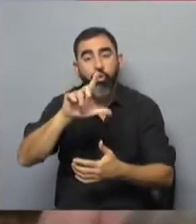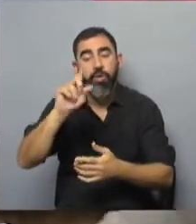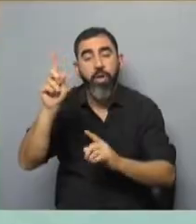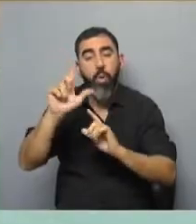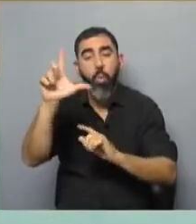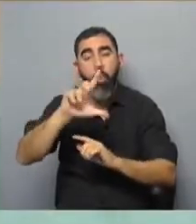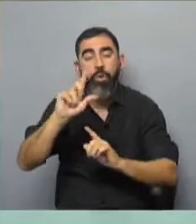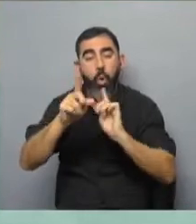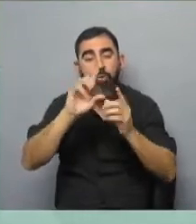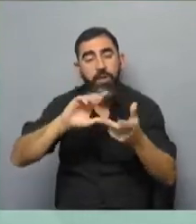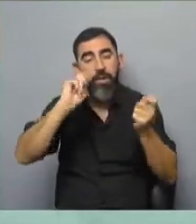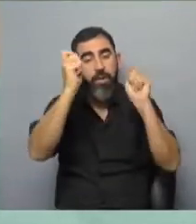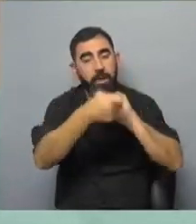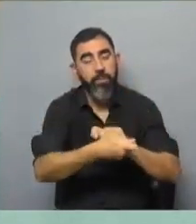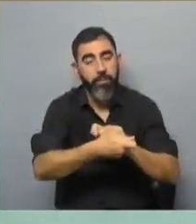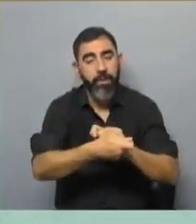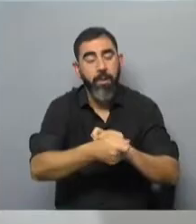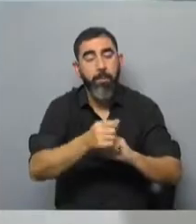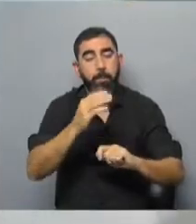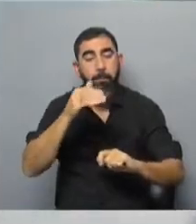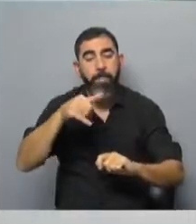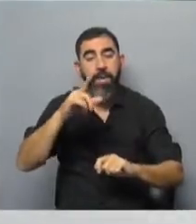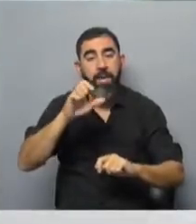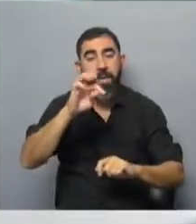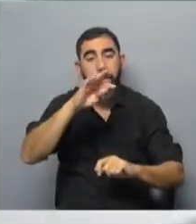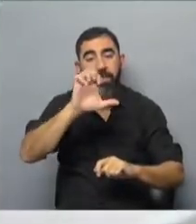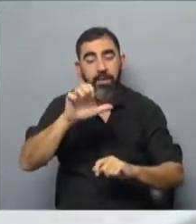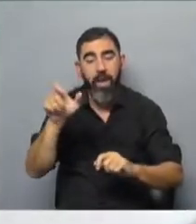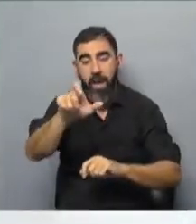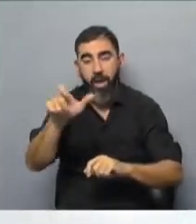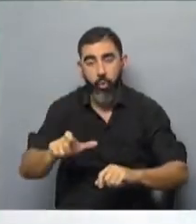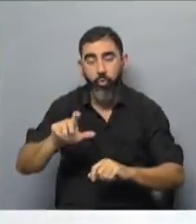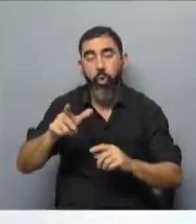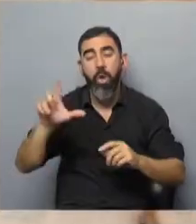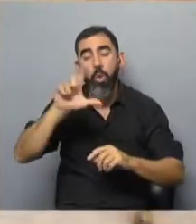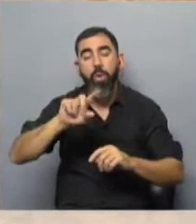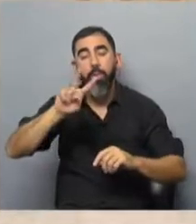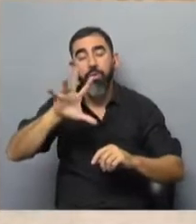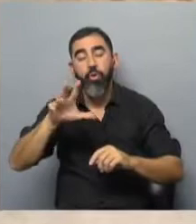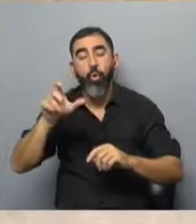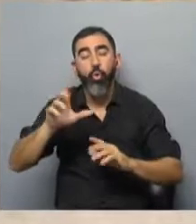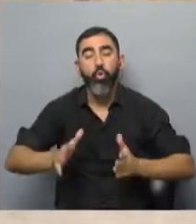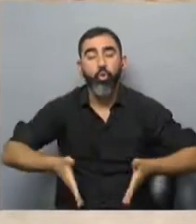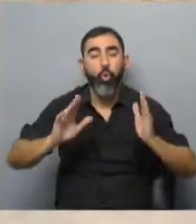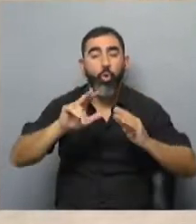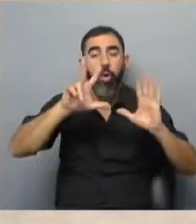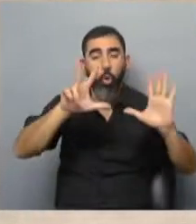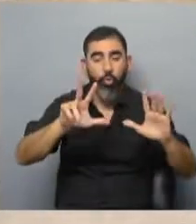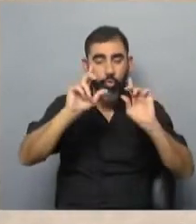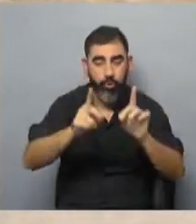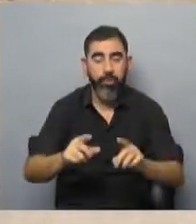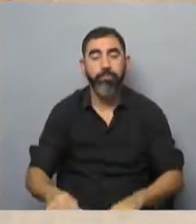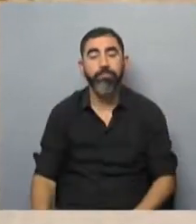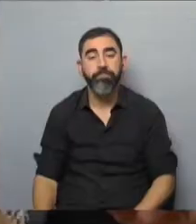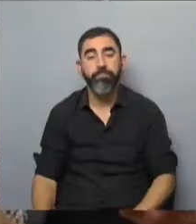se traslada a la ribera del Arroyo Miguelete y el lunes 25 en Torre 8, Los Troncos, entre Esperanza y Costanera